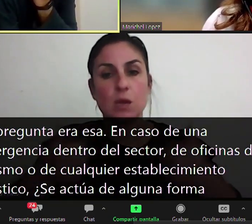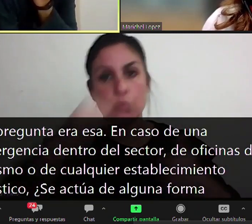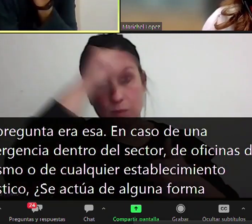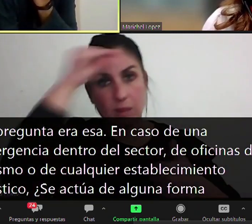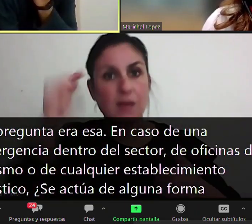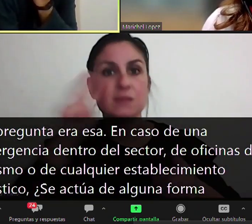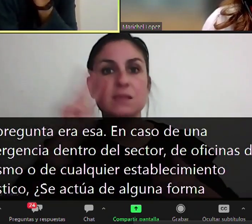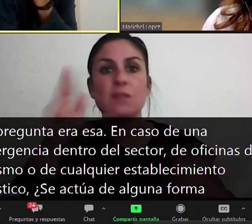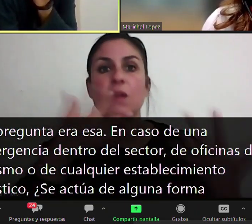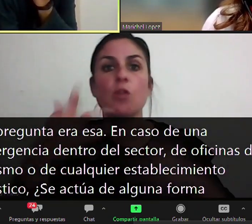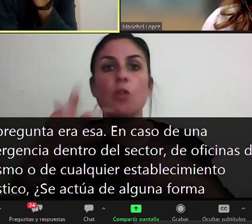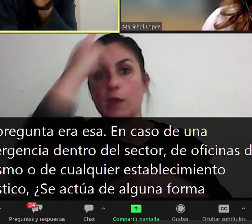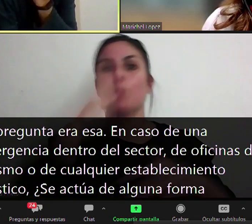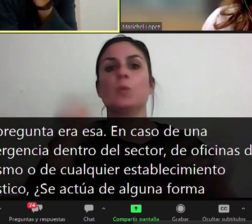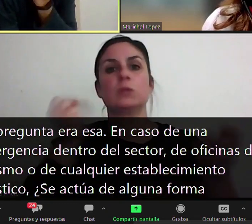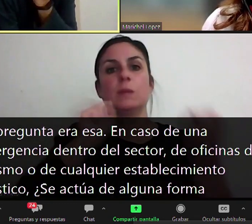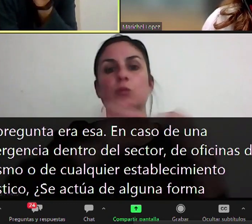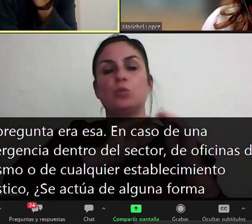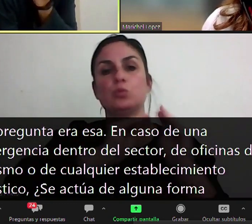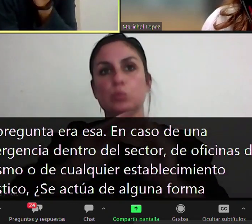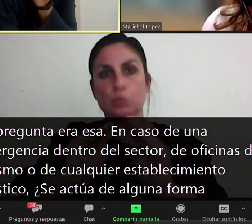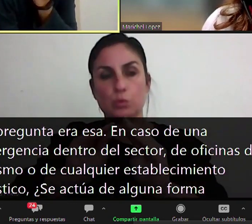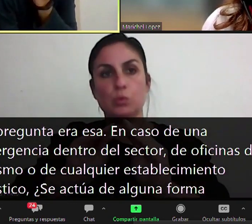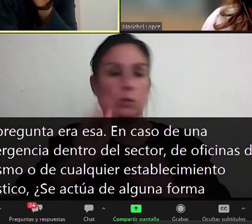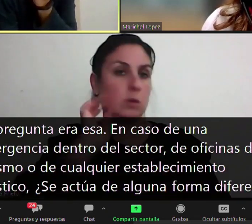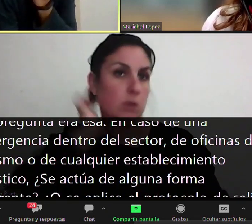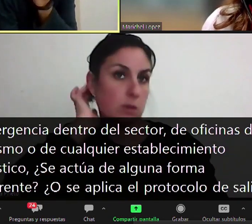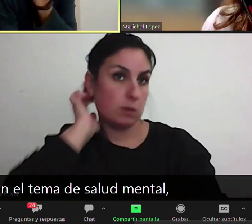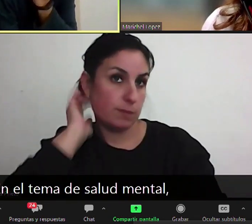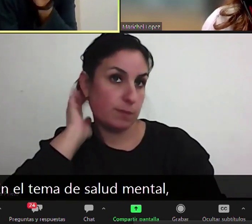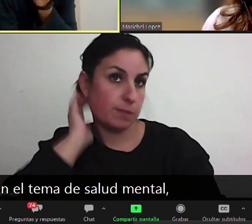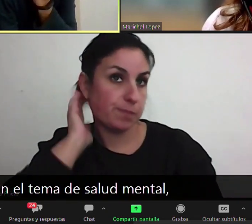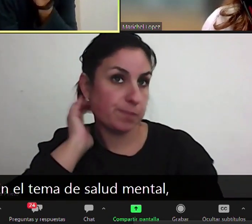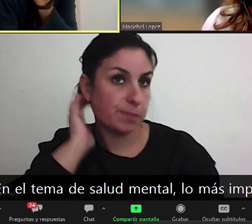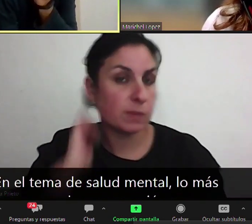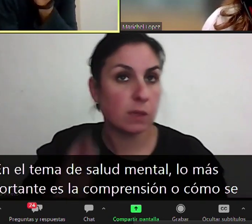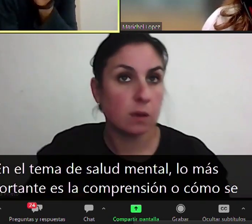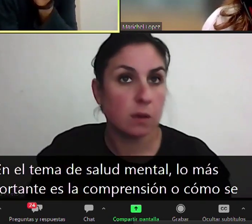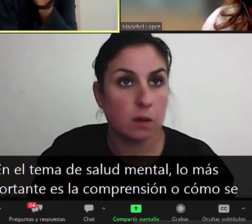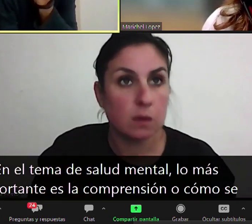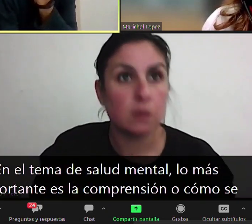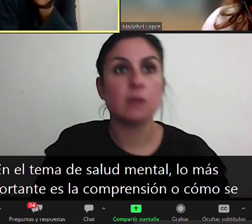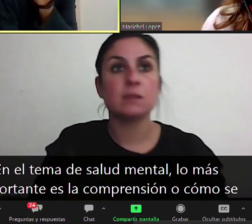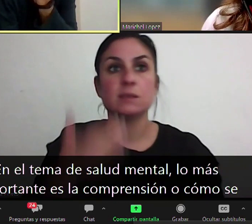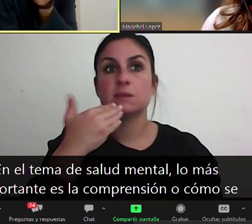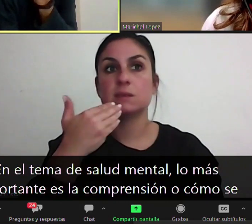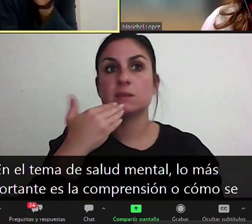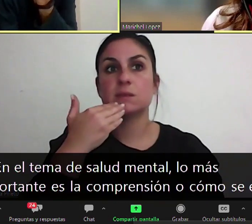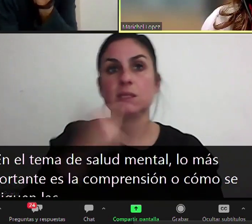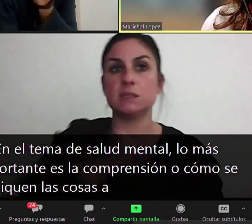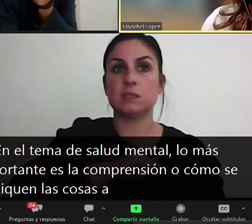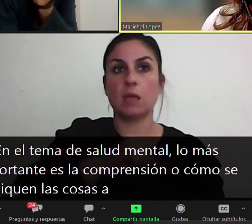uy, que me está notas comportamientos extraños, si invade su espacio, si te nota como muy autoridad, se pone ahí